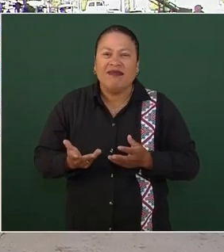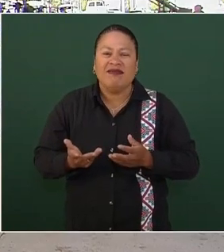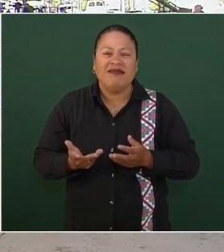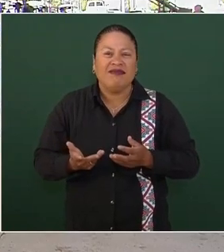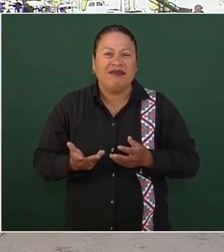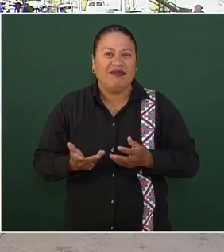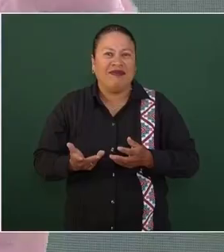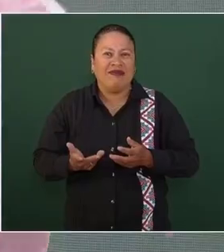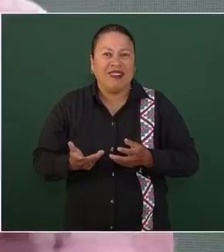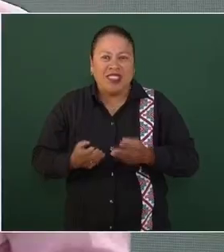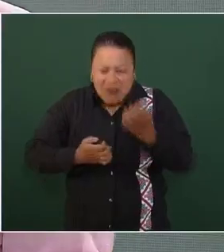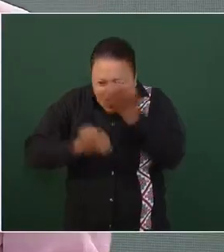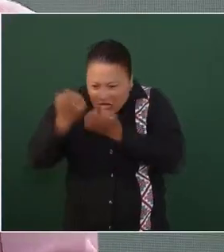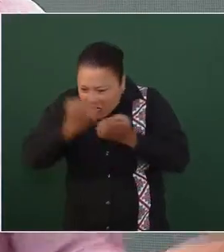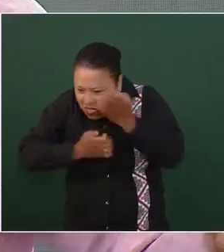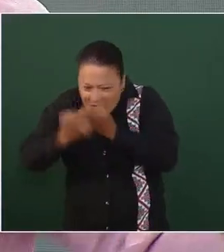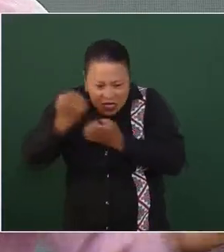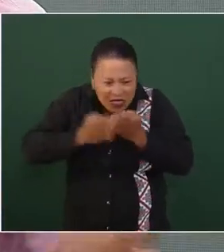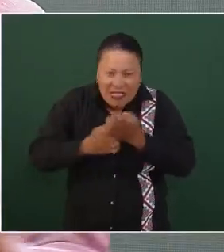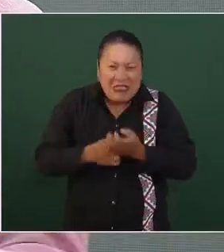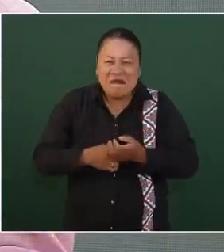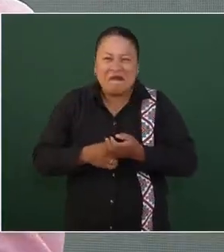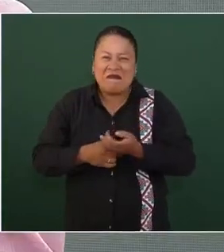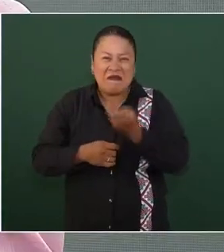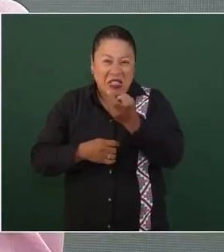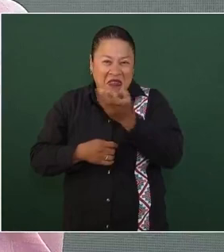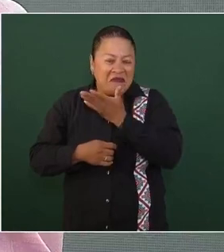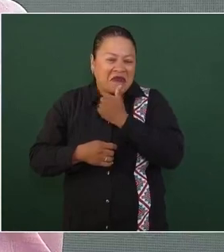a revisar todo? no pueden